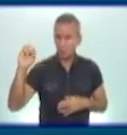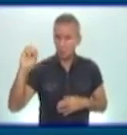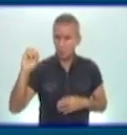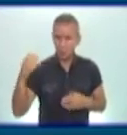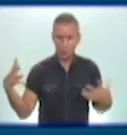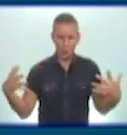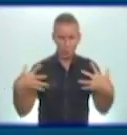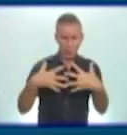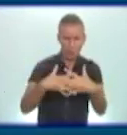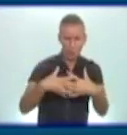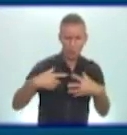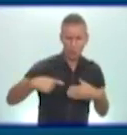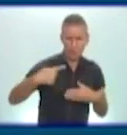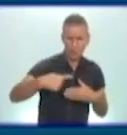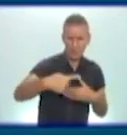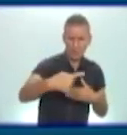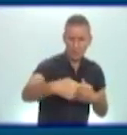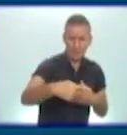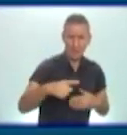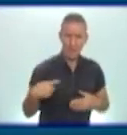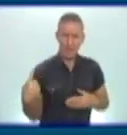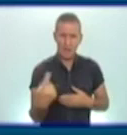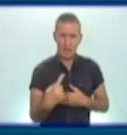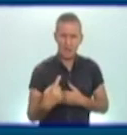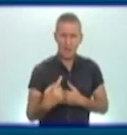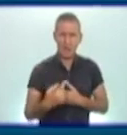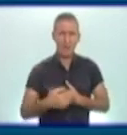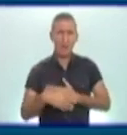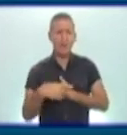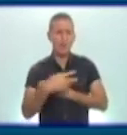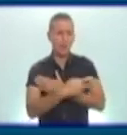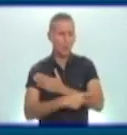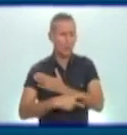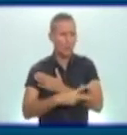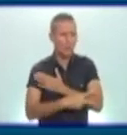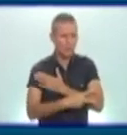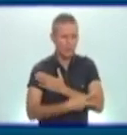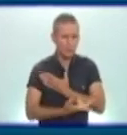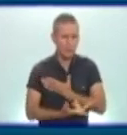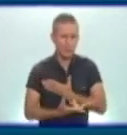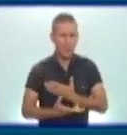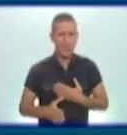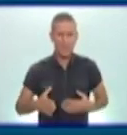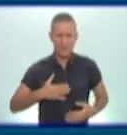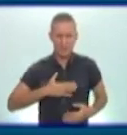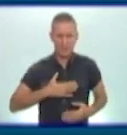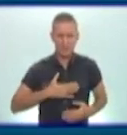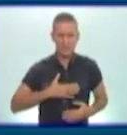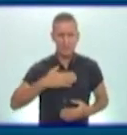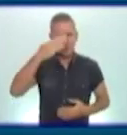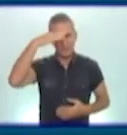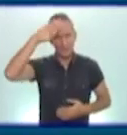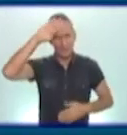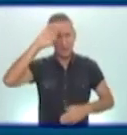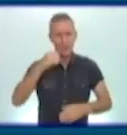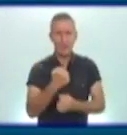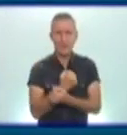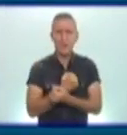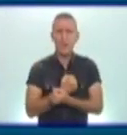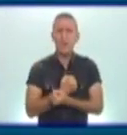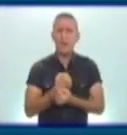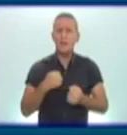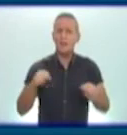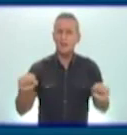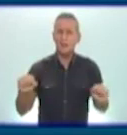fue gestando nuestra nacionalidad y el sentido de pertenencia a Cuba. Libertad González, tomado de la